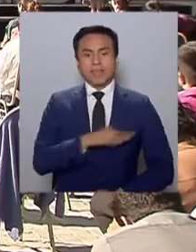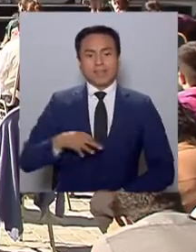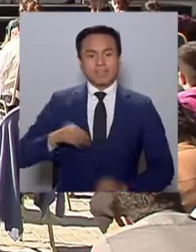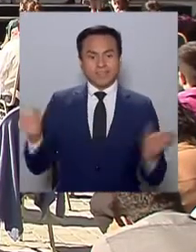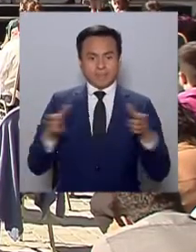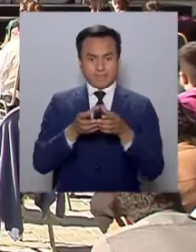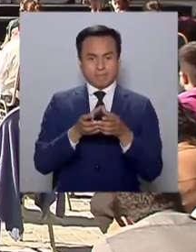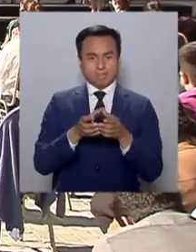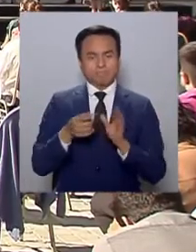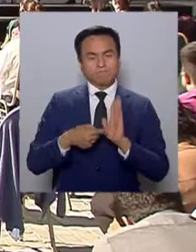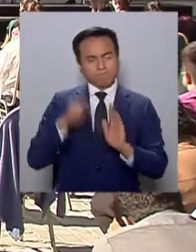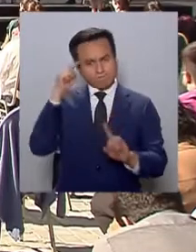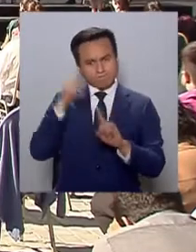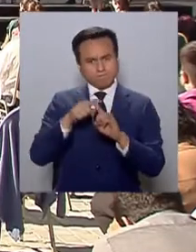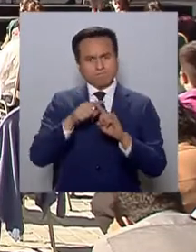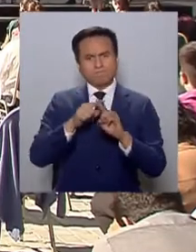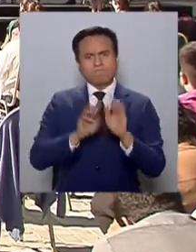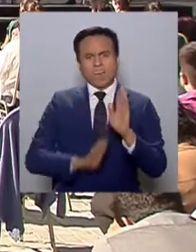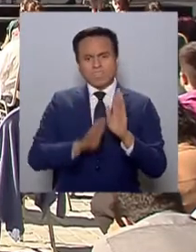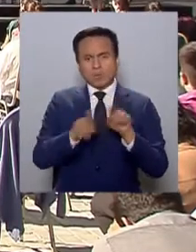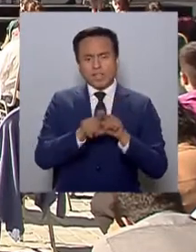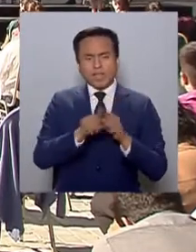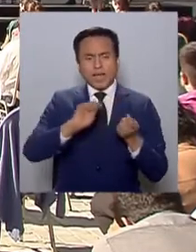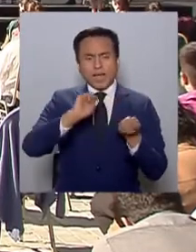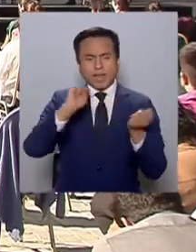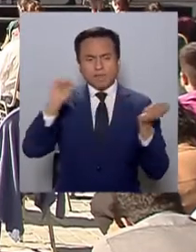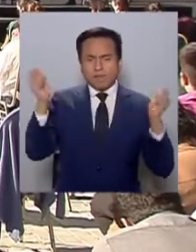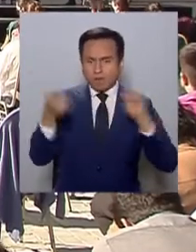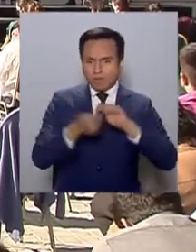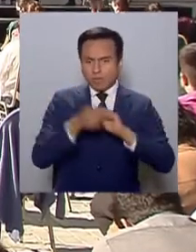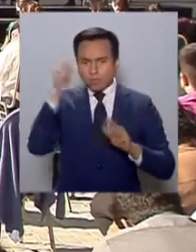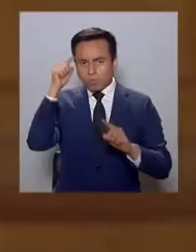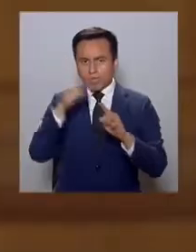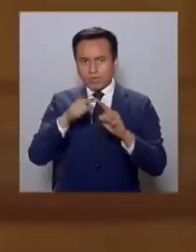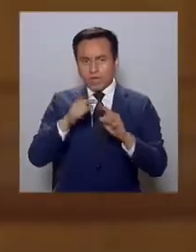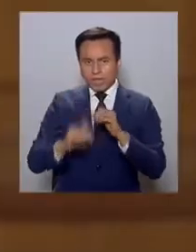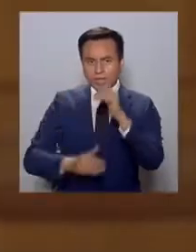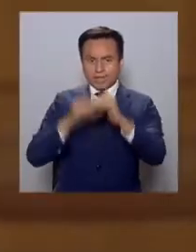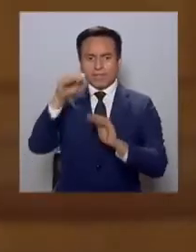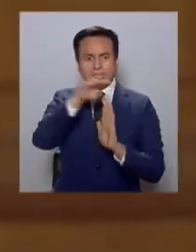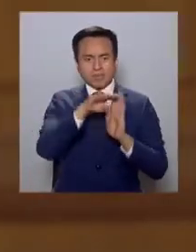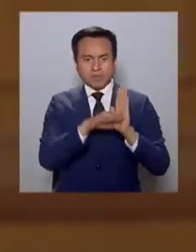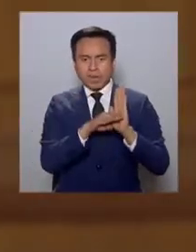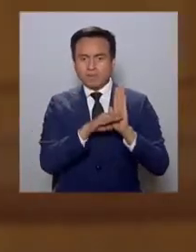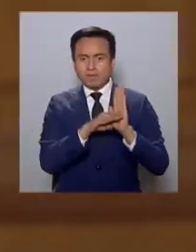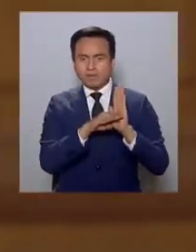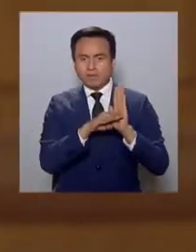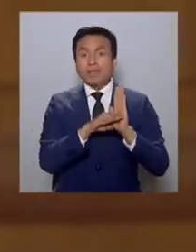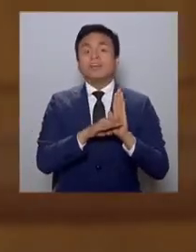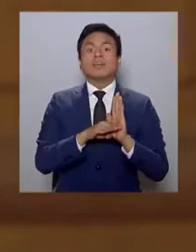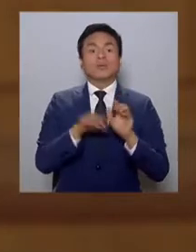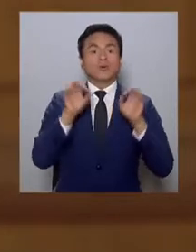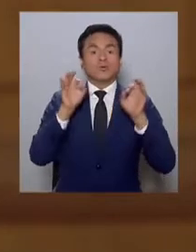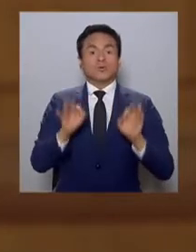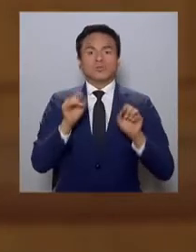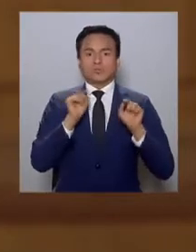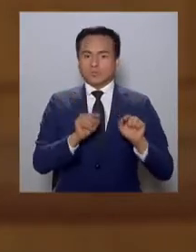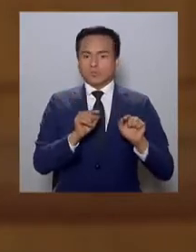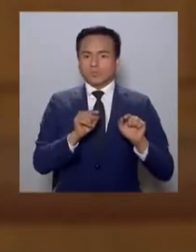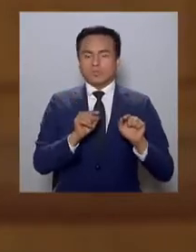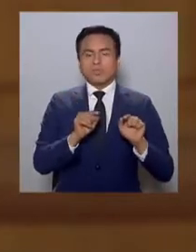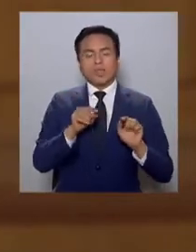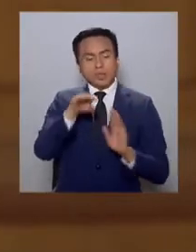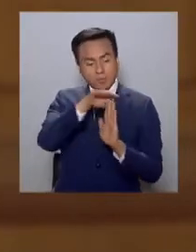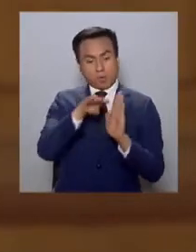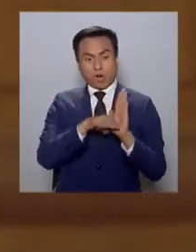tiene la misión de poner los cimientos de las grandes reformas que nos hemos propuesto llevar adelante en nuestro programa. Es justamente